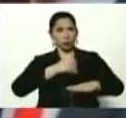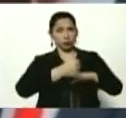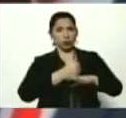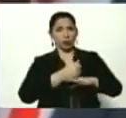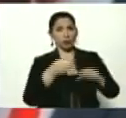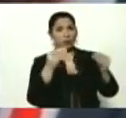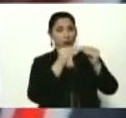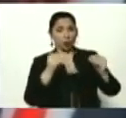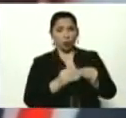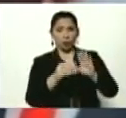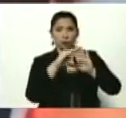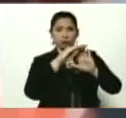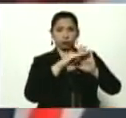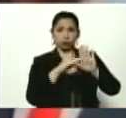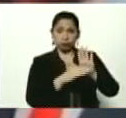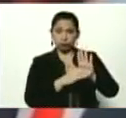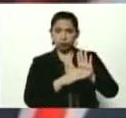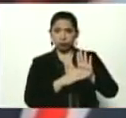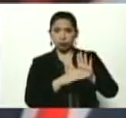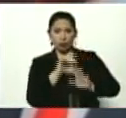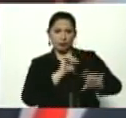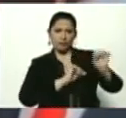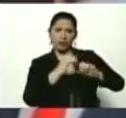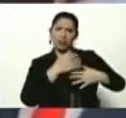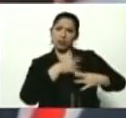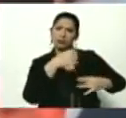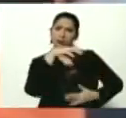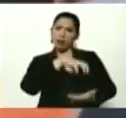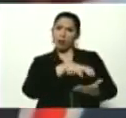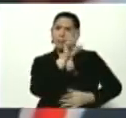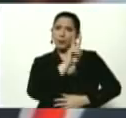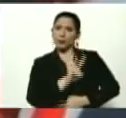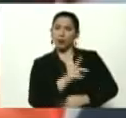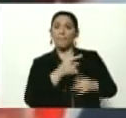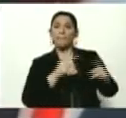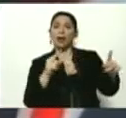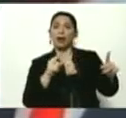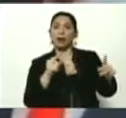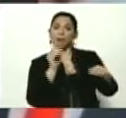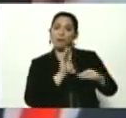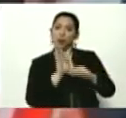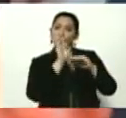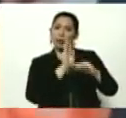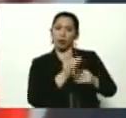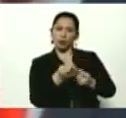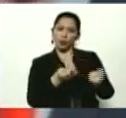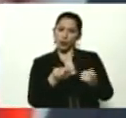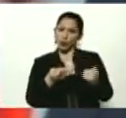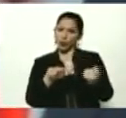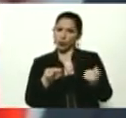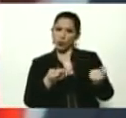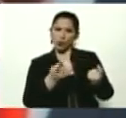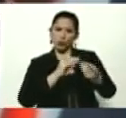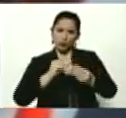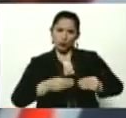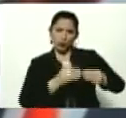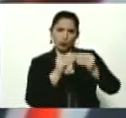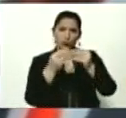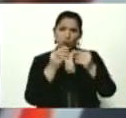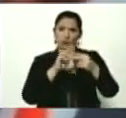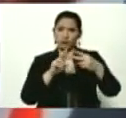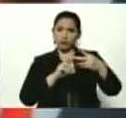estatuto, es precisamente defender los intereses del Estado venezolano para proteger, controlar y recuperar